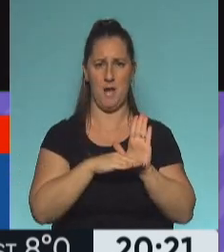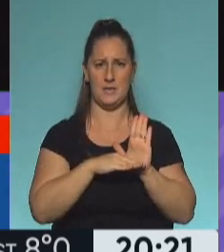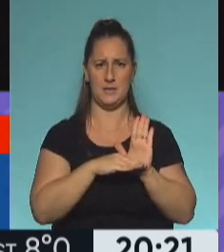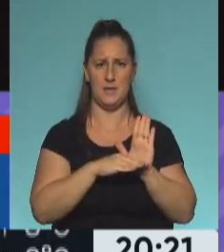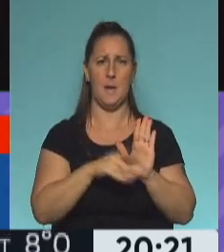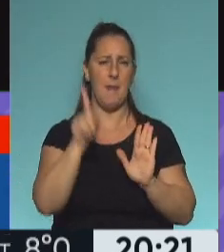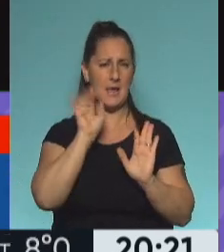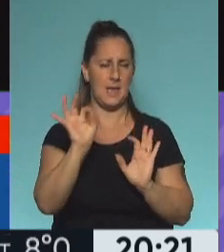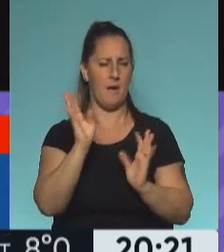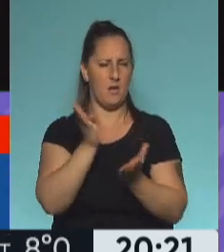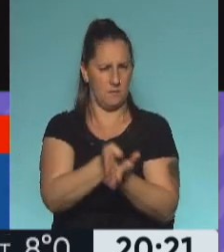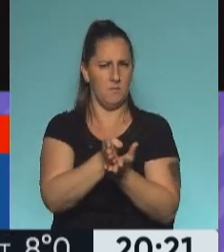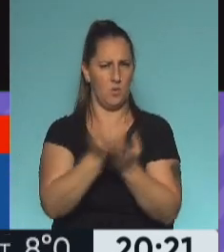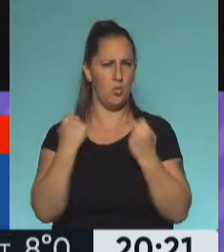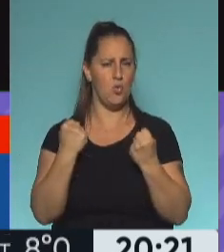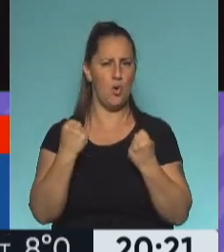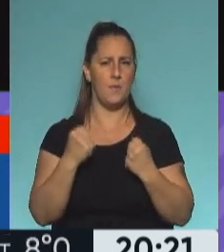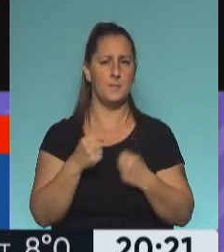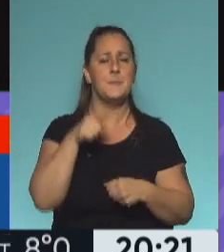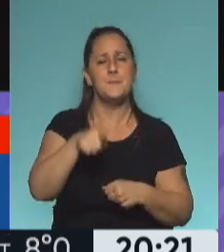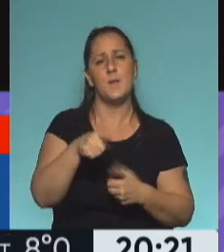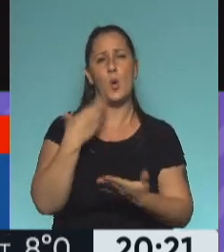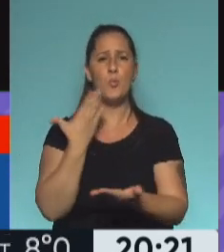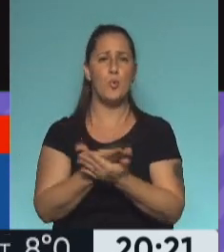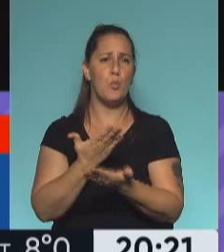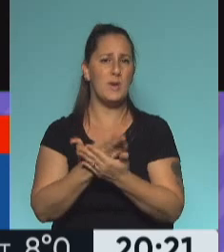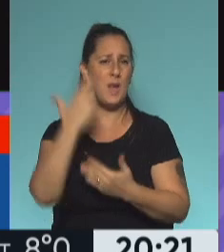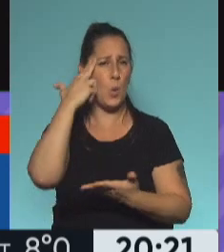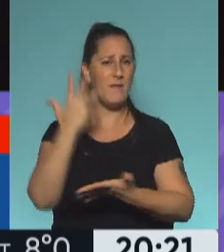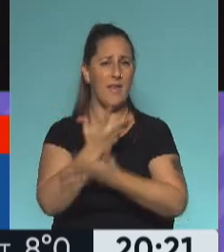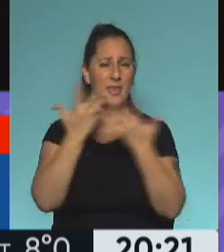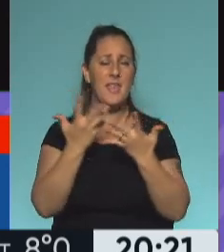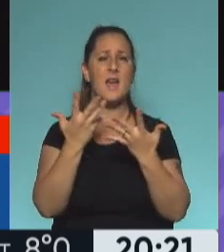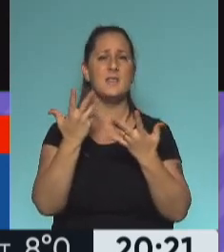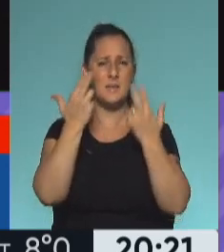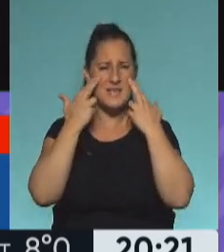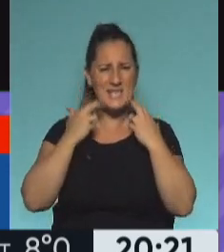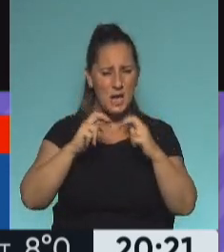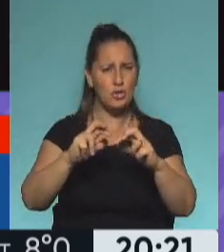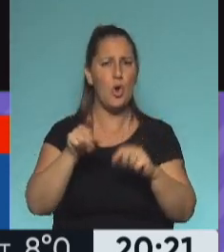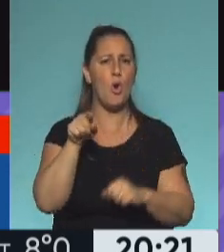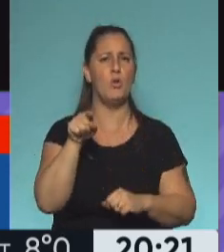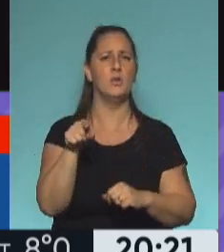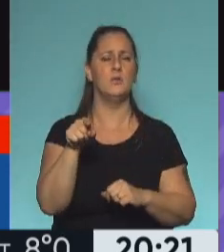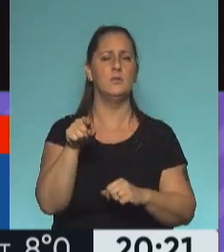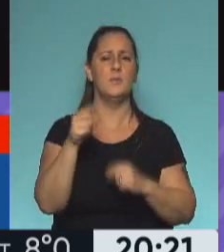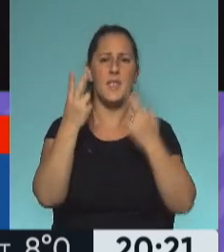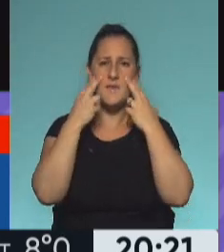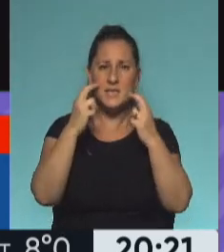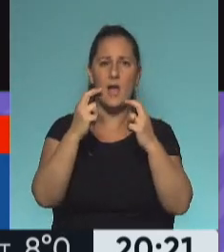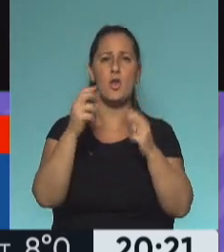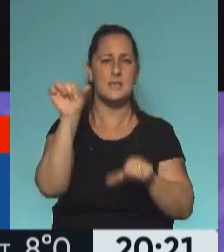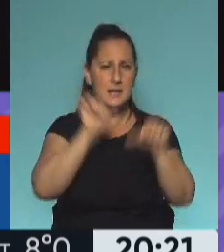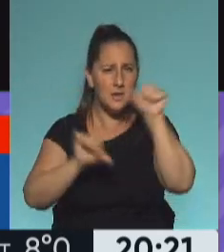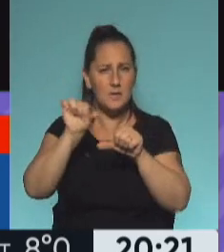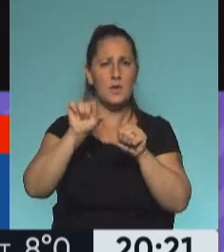visión ortodoxa. Pero esta propuesta proviene de un estudio que integraron investigadores